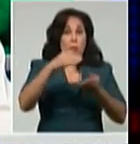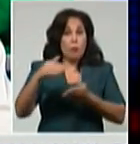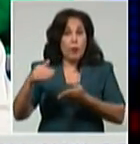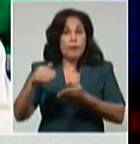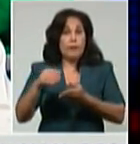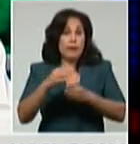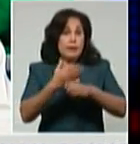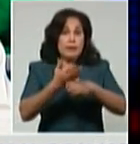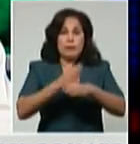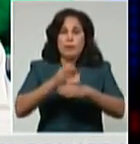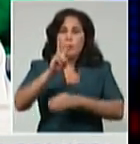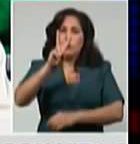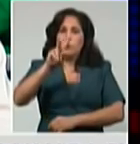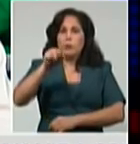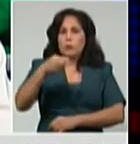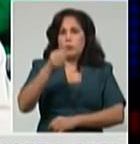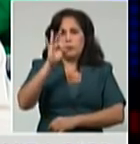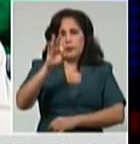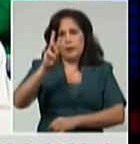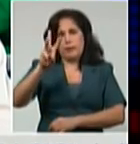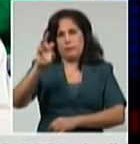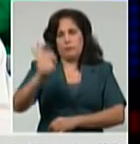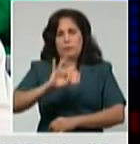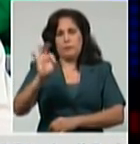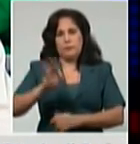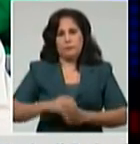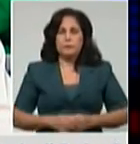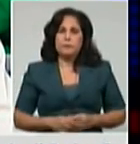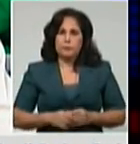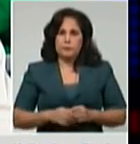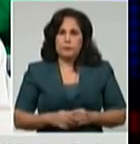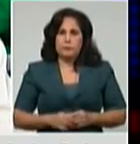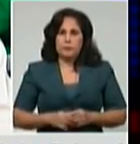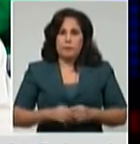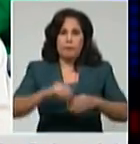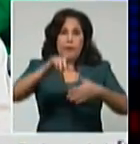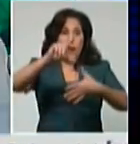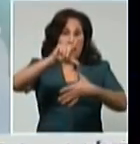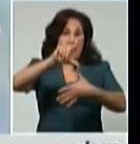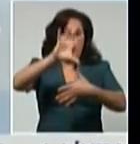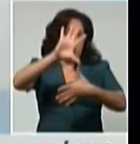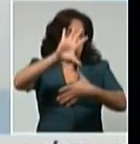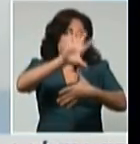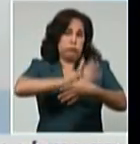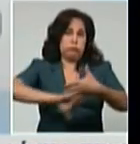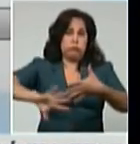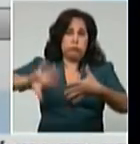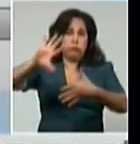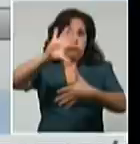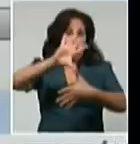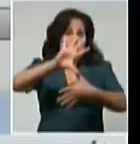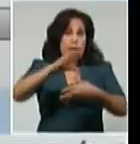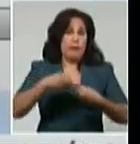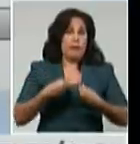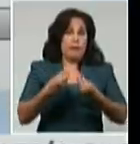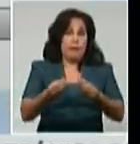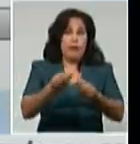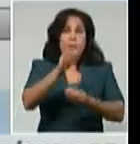de 2,83%. La región de las Américas, que aporta el